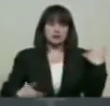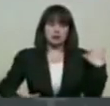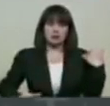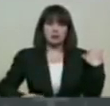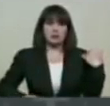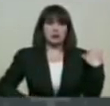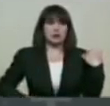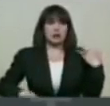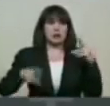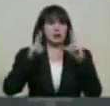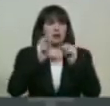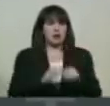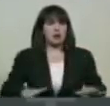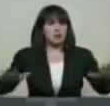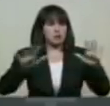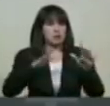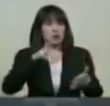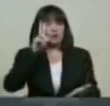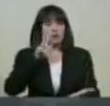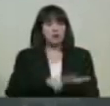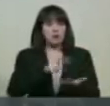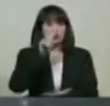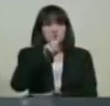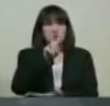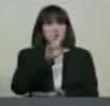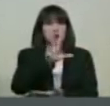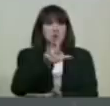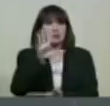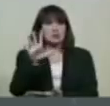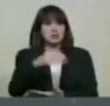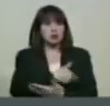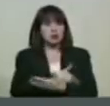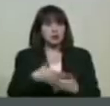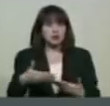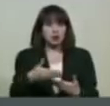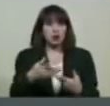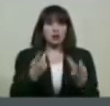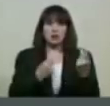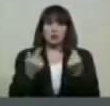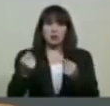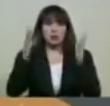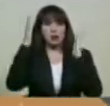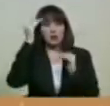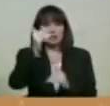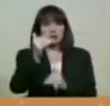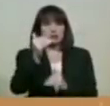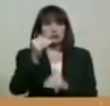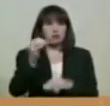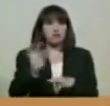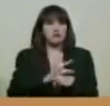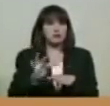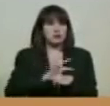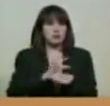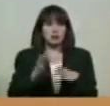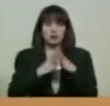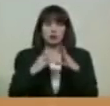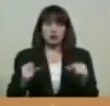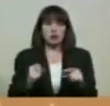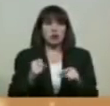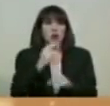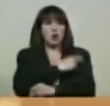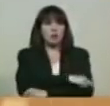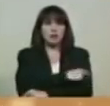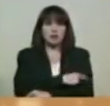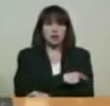aprobó 235 billones de bolívares para la atención y funcionamiento de todos los hospitales del